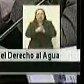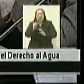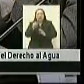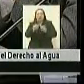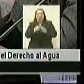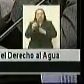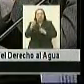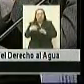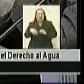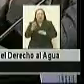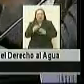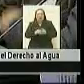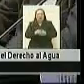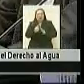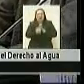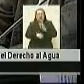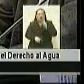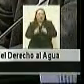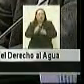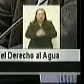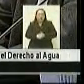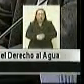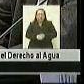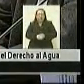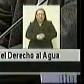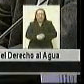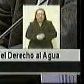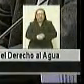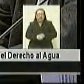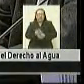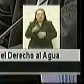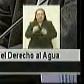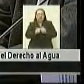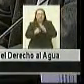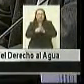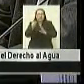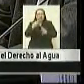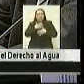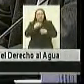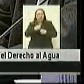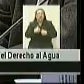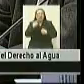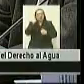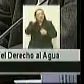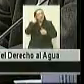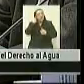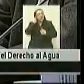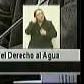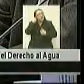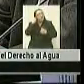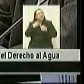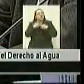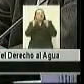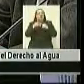Económicos, Sociales y Culturales, en su artículo 11. Esto está estrechamente ligado con los derechos a la salud, la vida y la dignidad, además de la